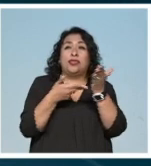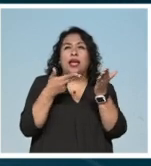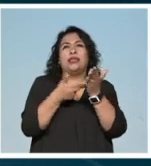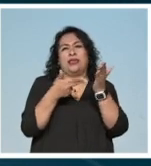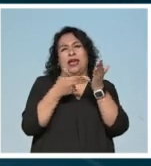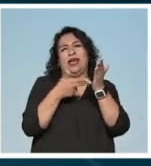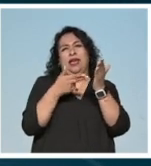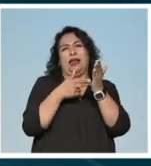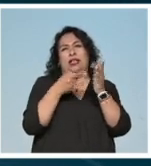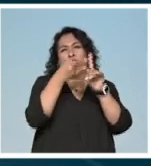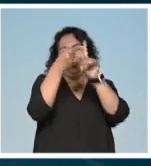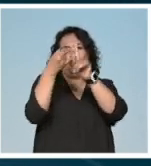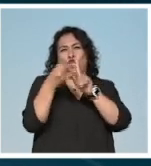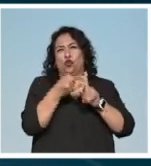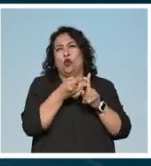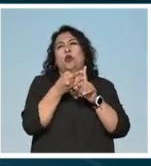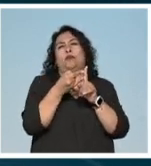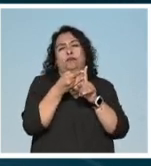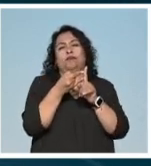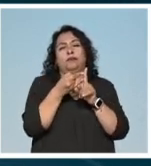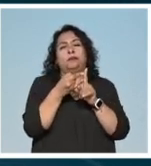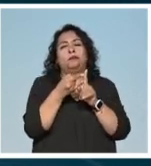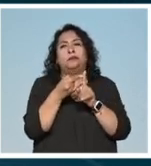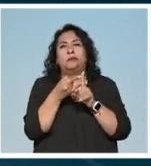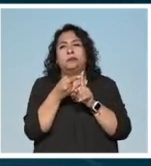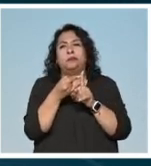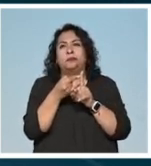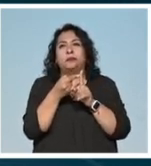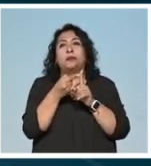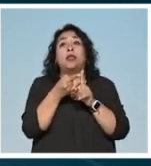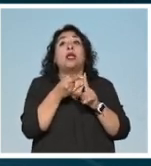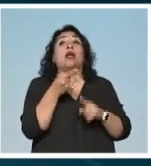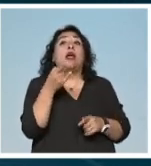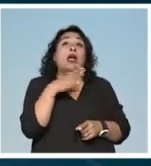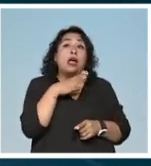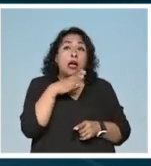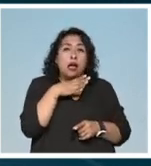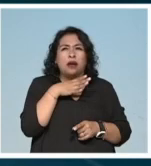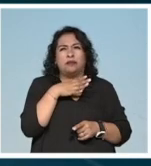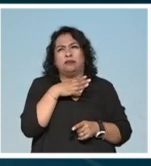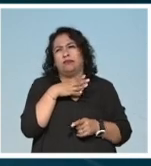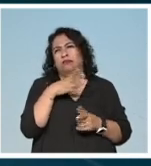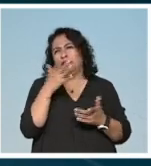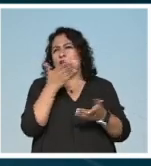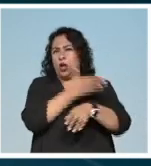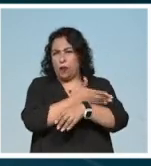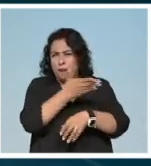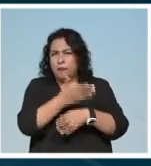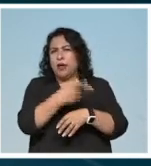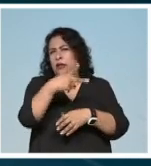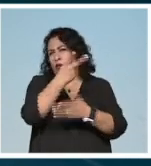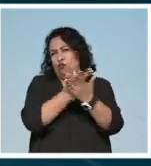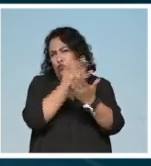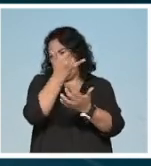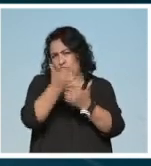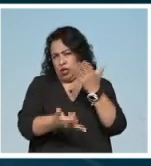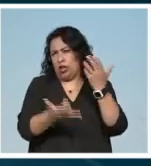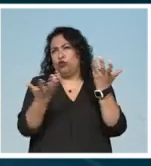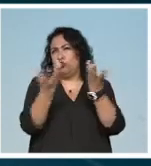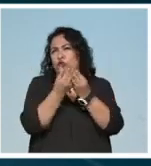distancia, de forma virtual, en la que se les acompaña a sus propios proyectos